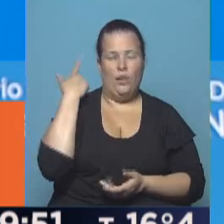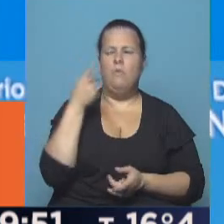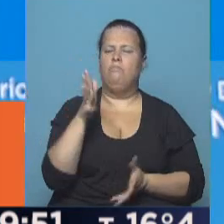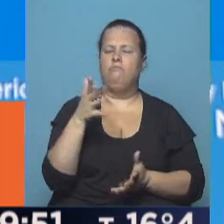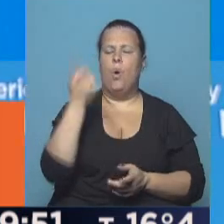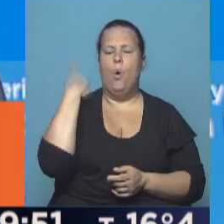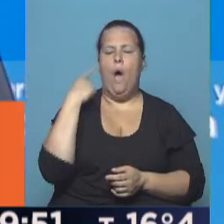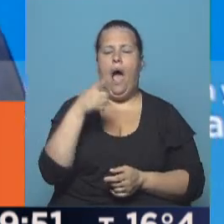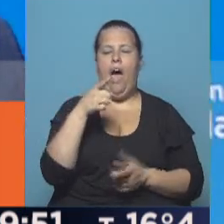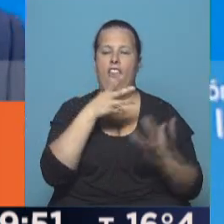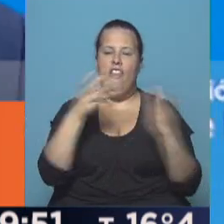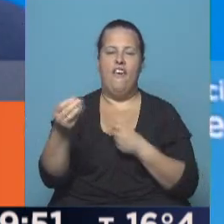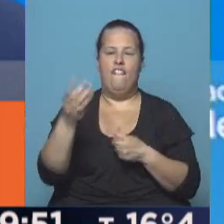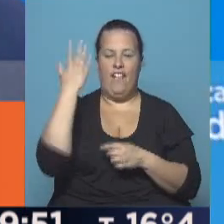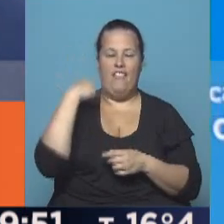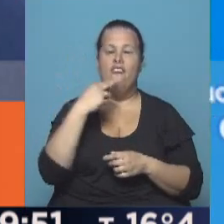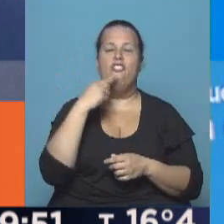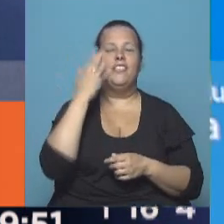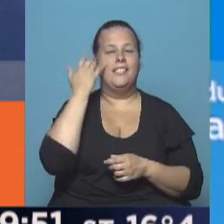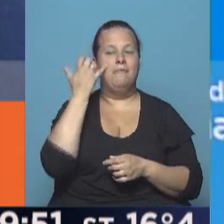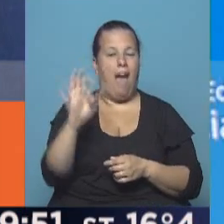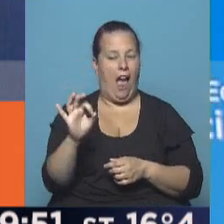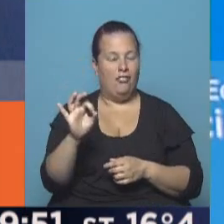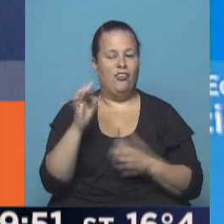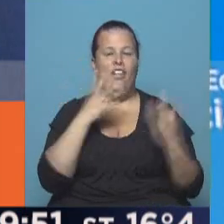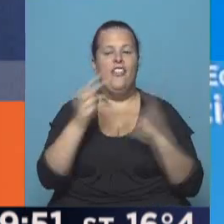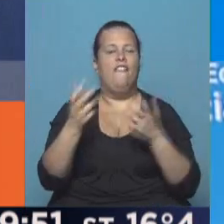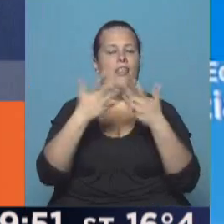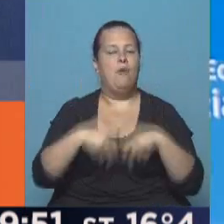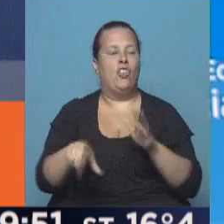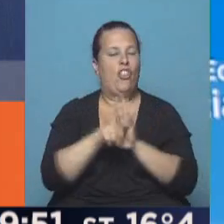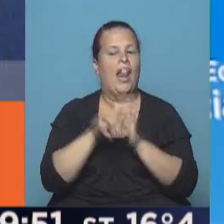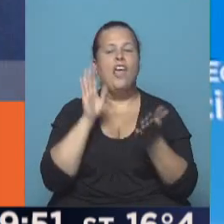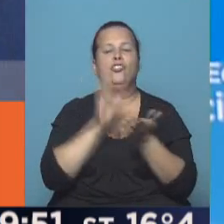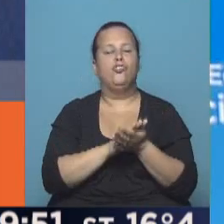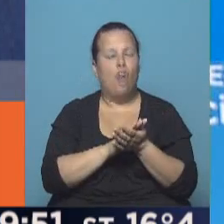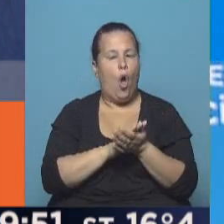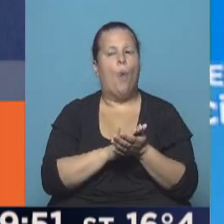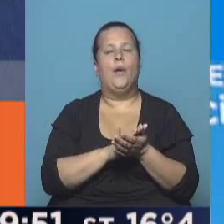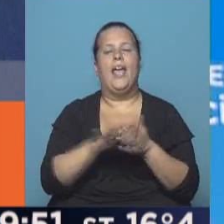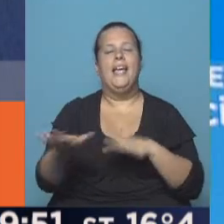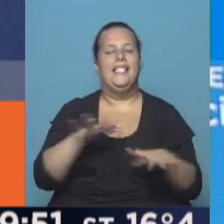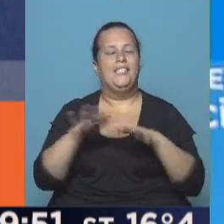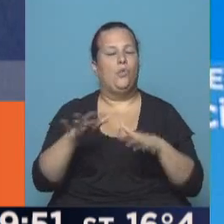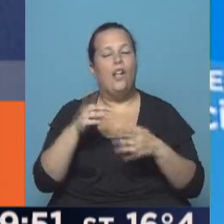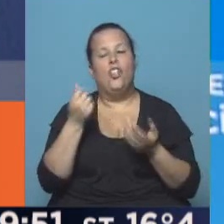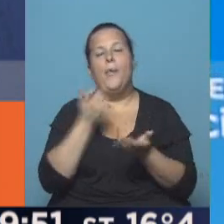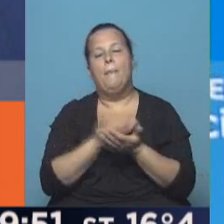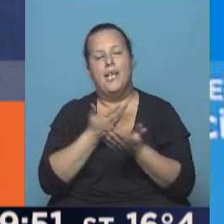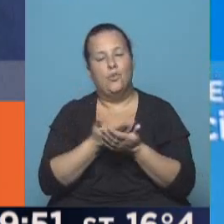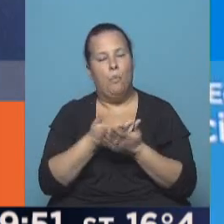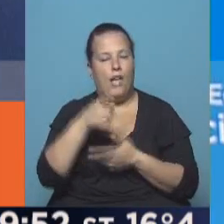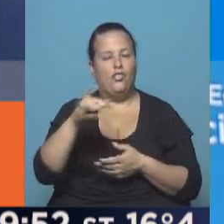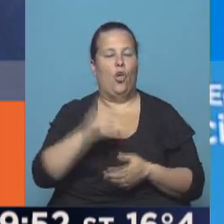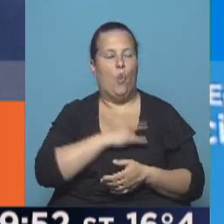cuando defendió el pasado 11 de mayo el proyecto de ley que tiene que ver con la situación presupuestaria de las